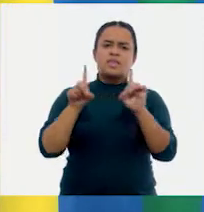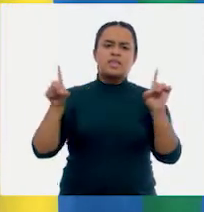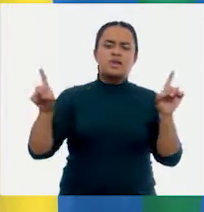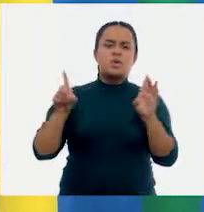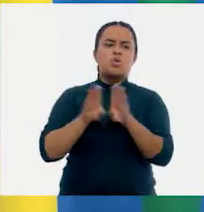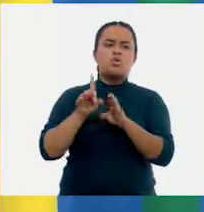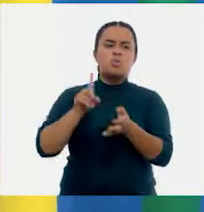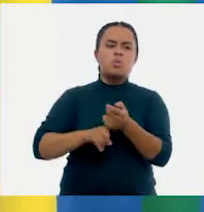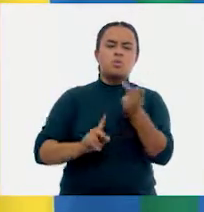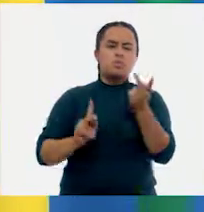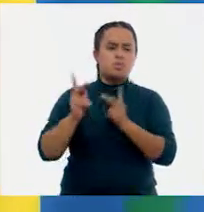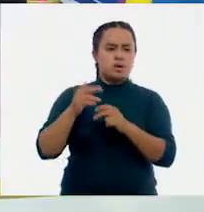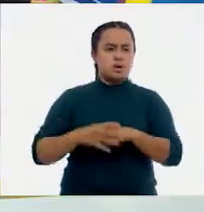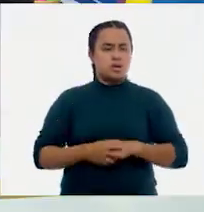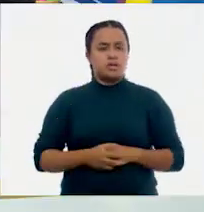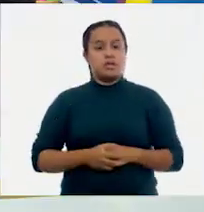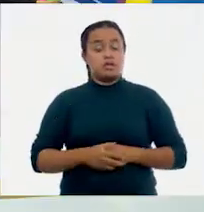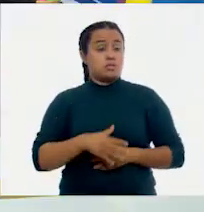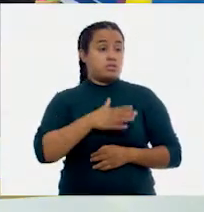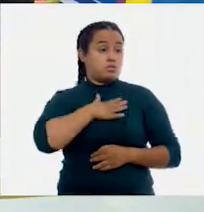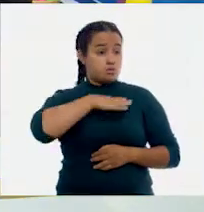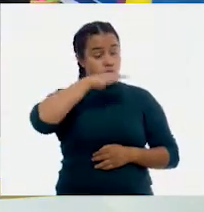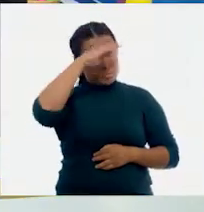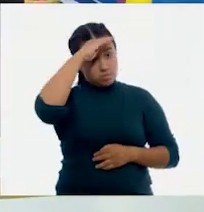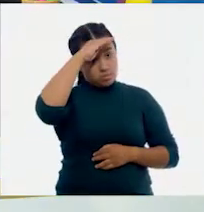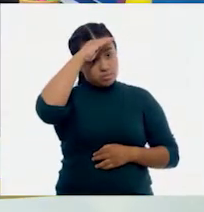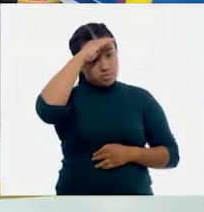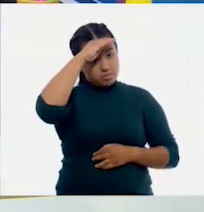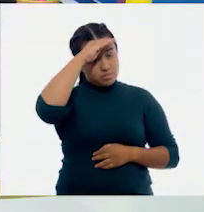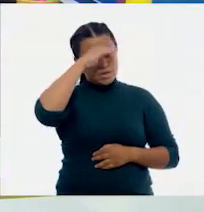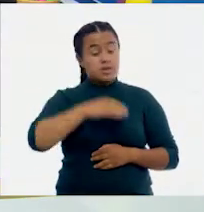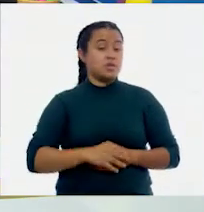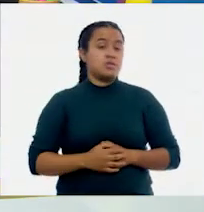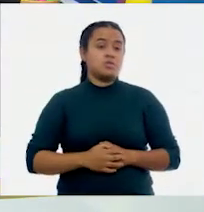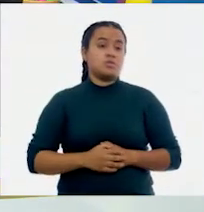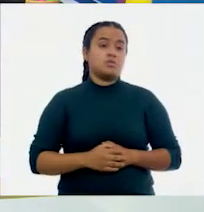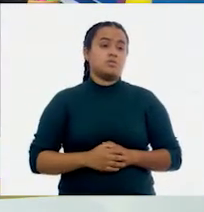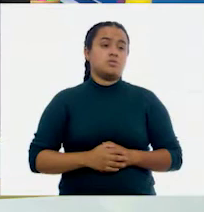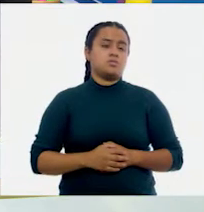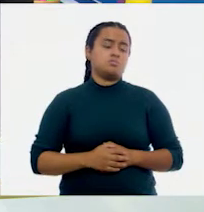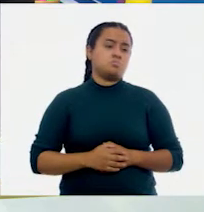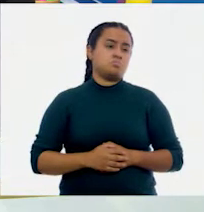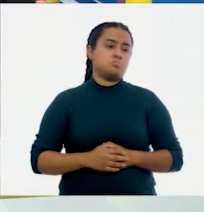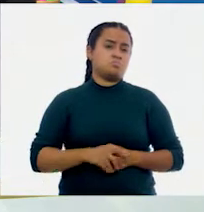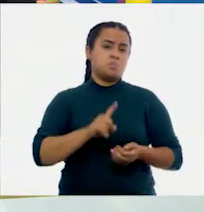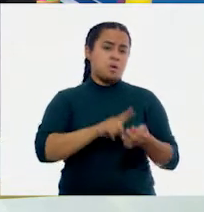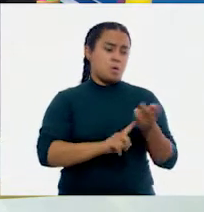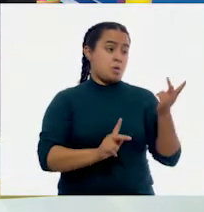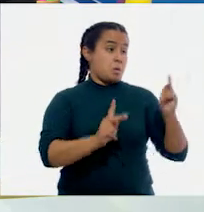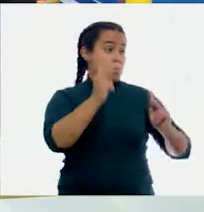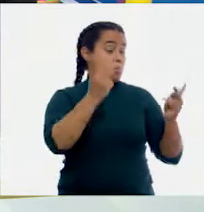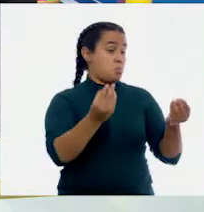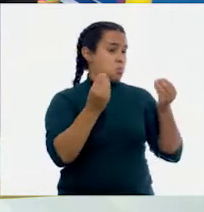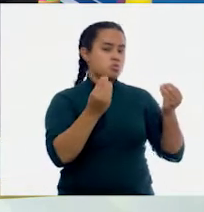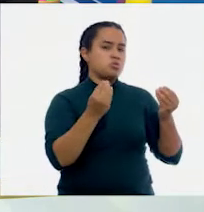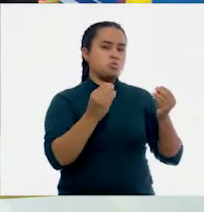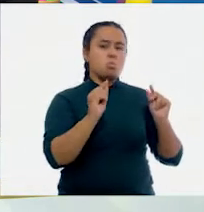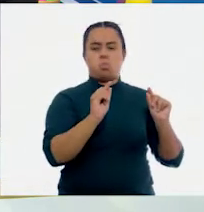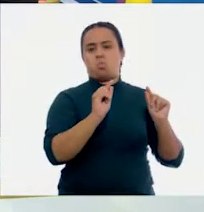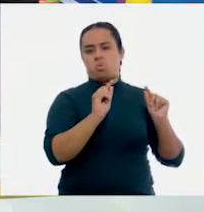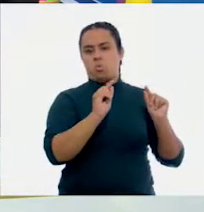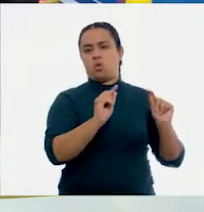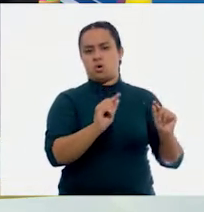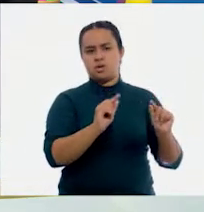Pues ¿Del en el desierto? matorral o desierto, yo creo que serían plantas... Habría muy poca vegetación, ¿no? Porque Así no hay es, agua.